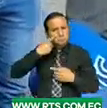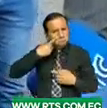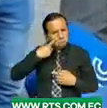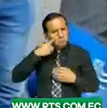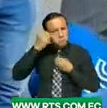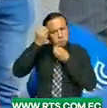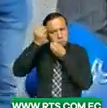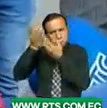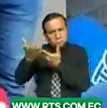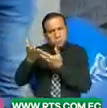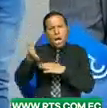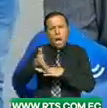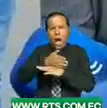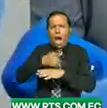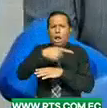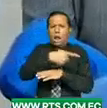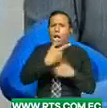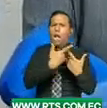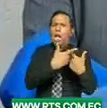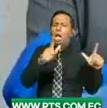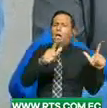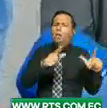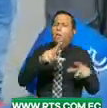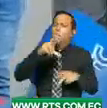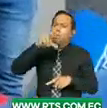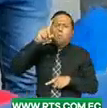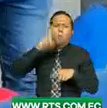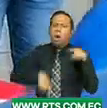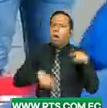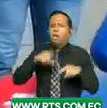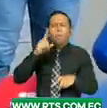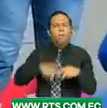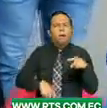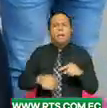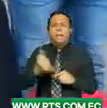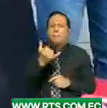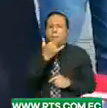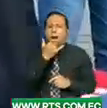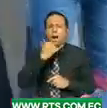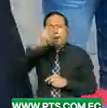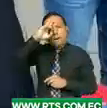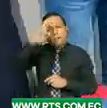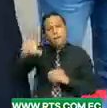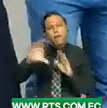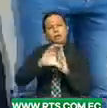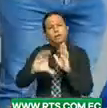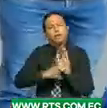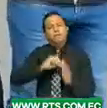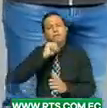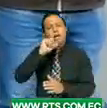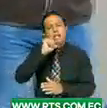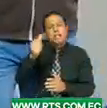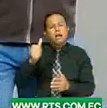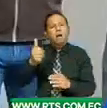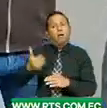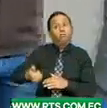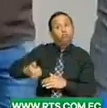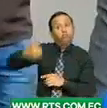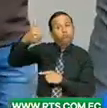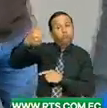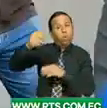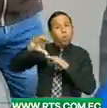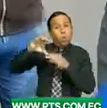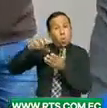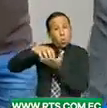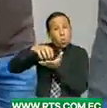el habeas corpus concedido al señor Glass es absolutamente inconstitucional. La Corte Provincial deberá dejar